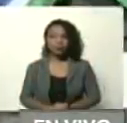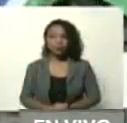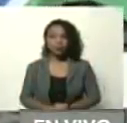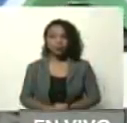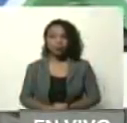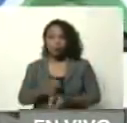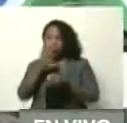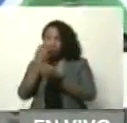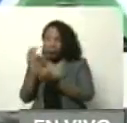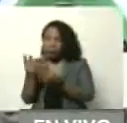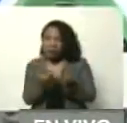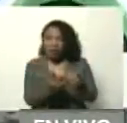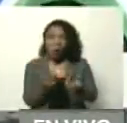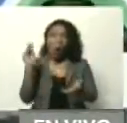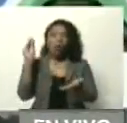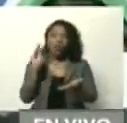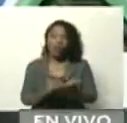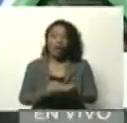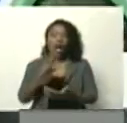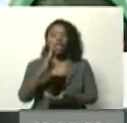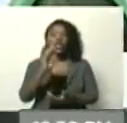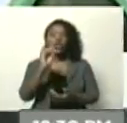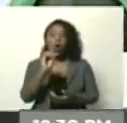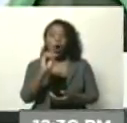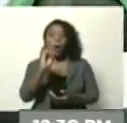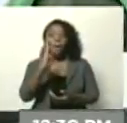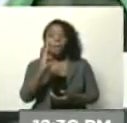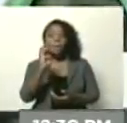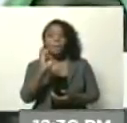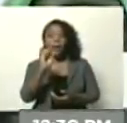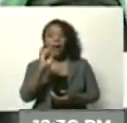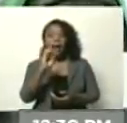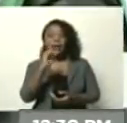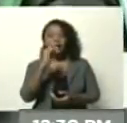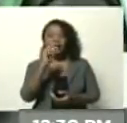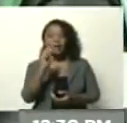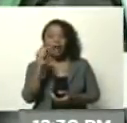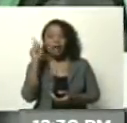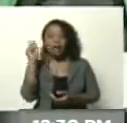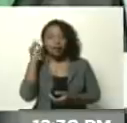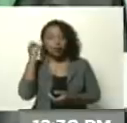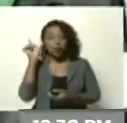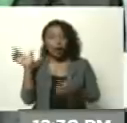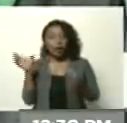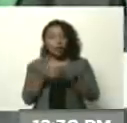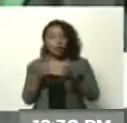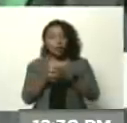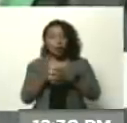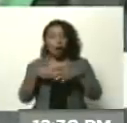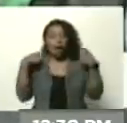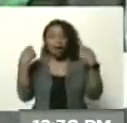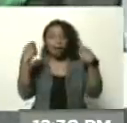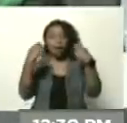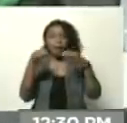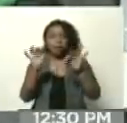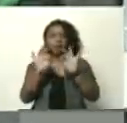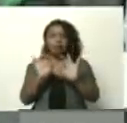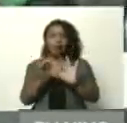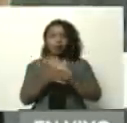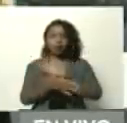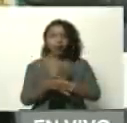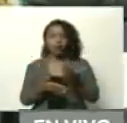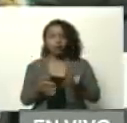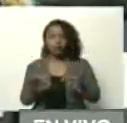bienvenida Roberta nuevamente hermana querida que la juventud nuestro equipo de campaña pero especialmente